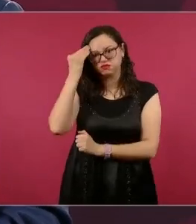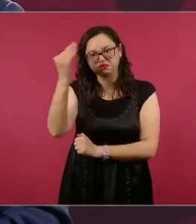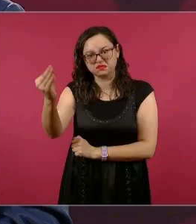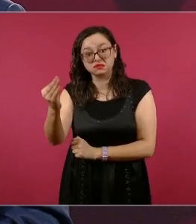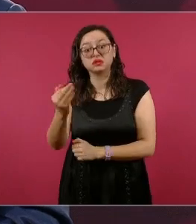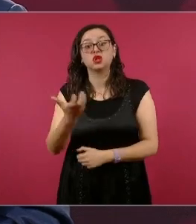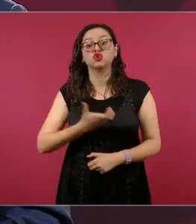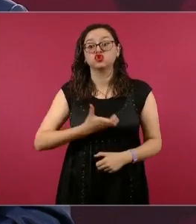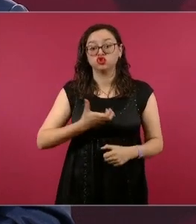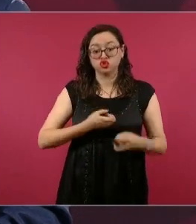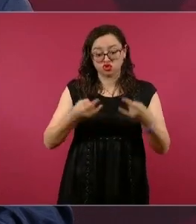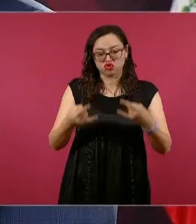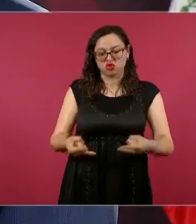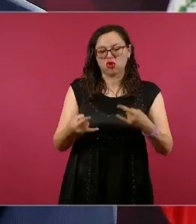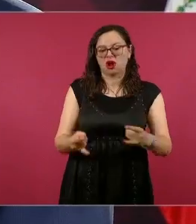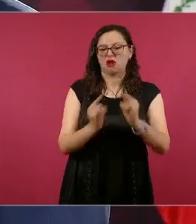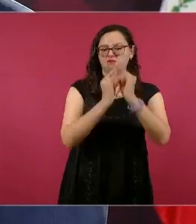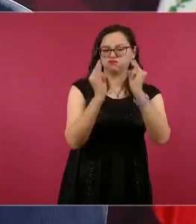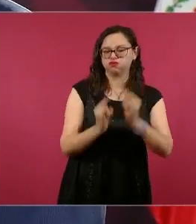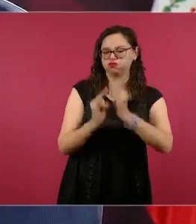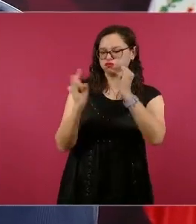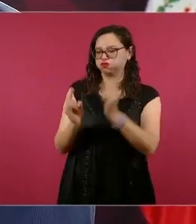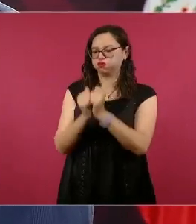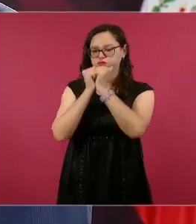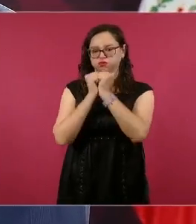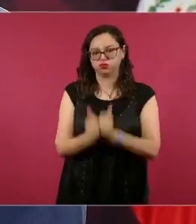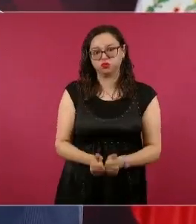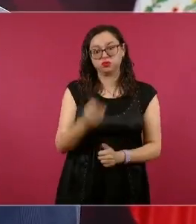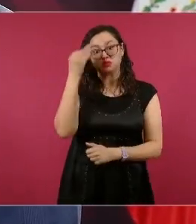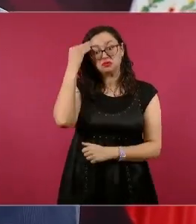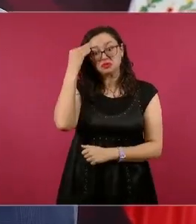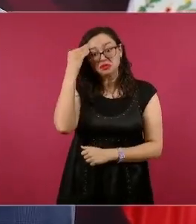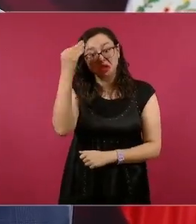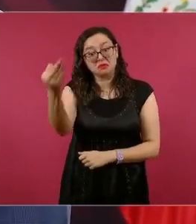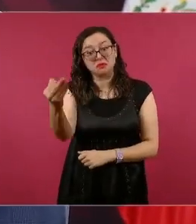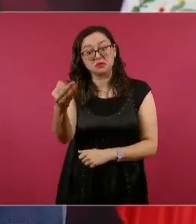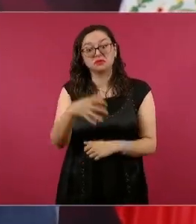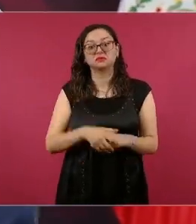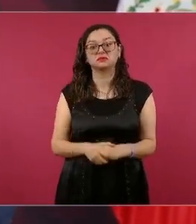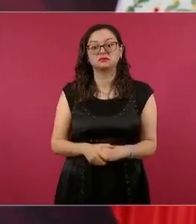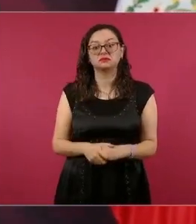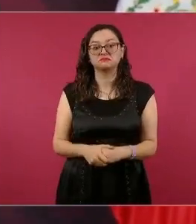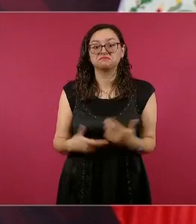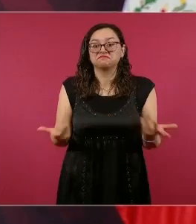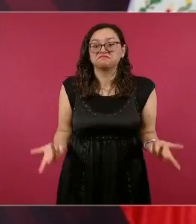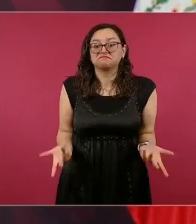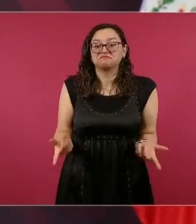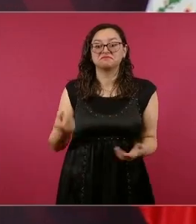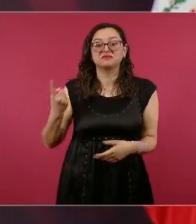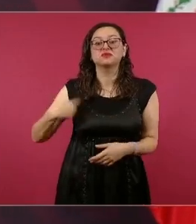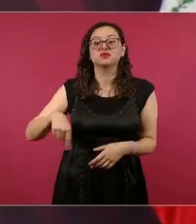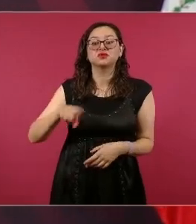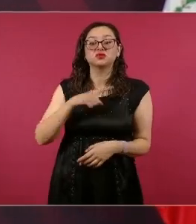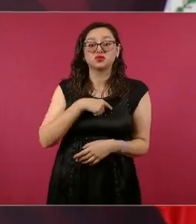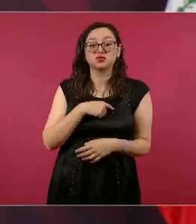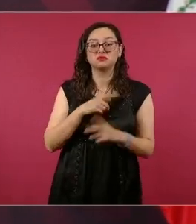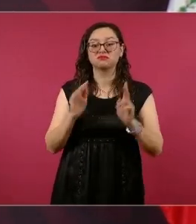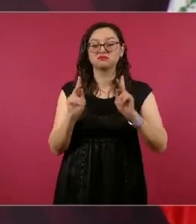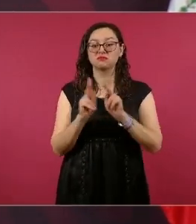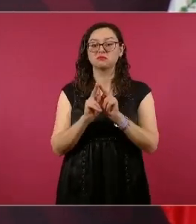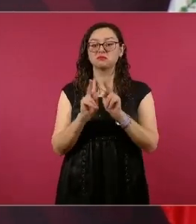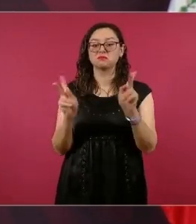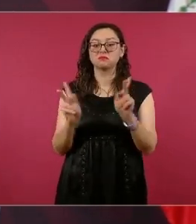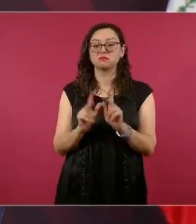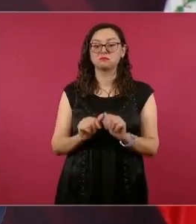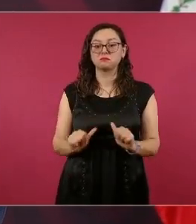pensaron y siguen pensando nuestros adversarios conservadores, lo que buscamos